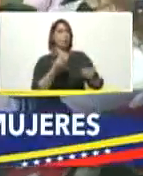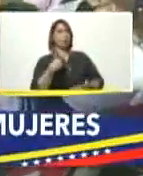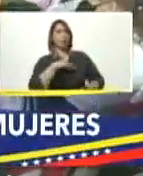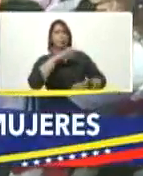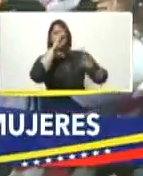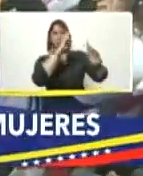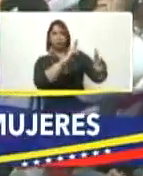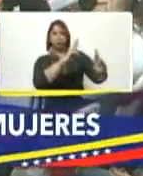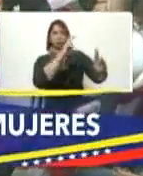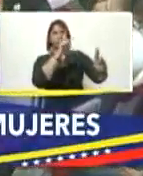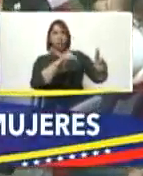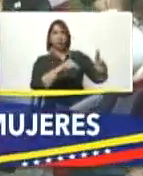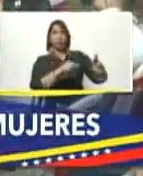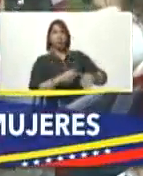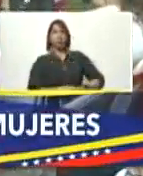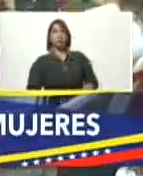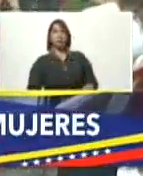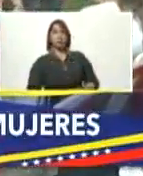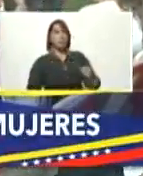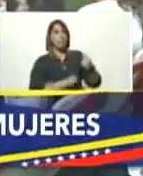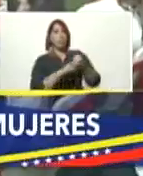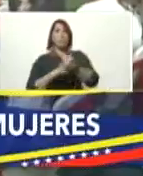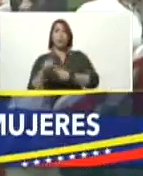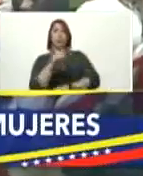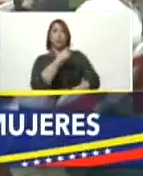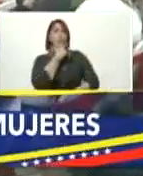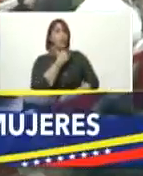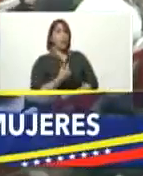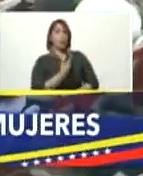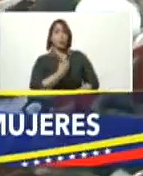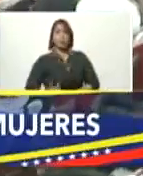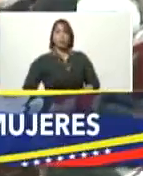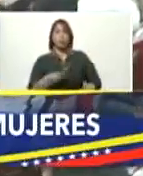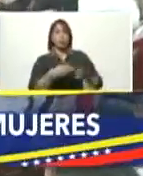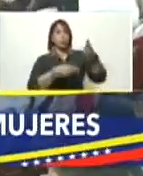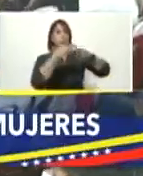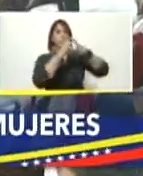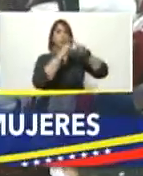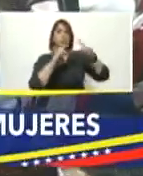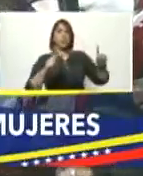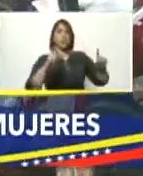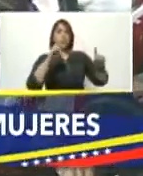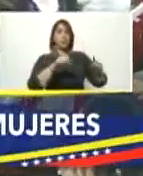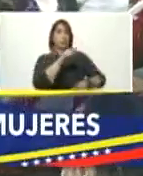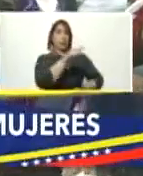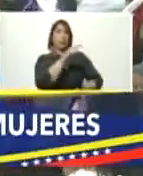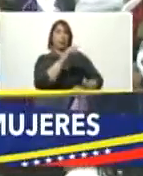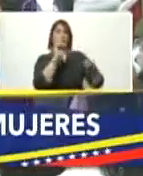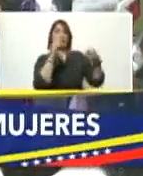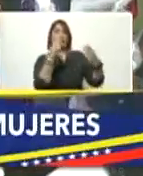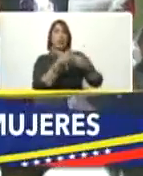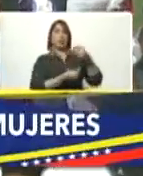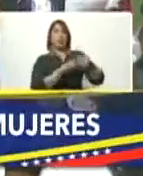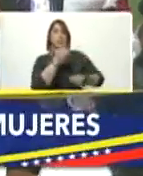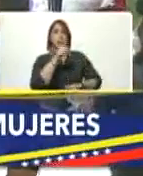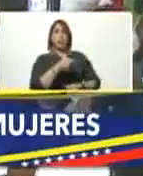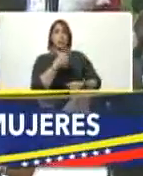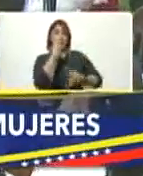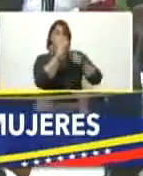respeto, consideración. No es fácil, presidente, construir en la diversidad, y ella lo está logrando. La